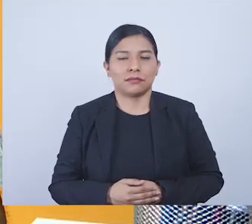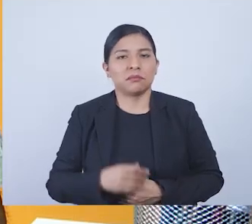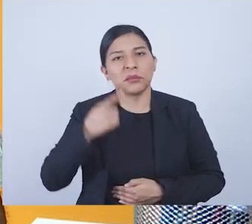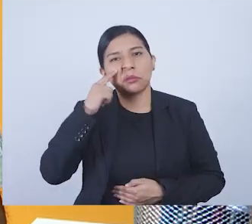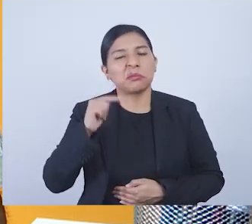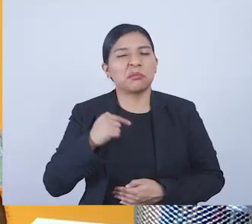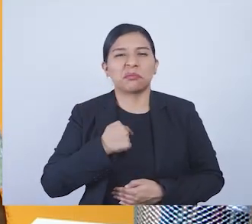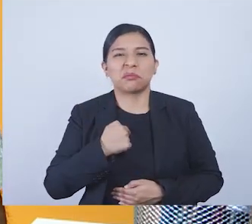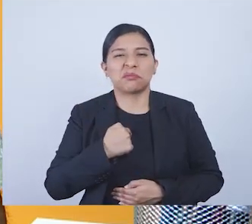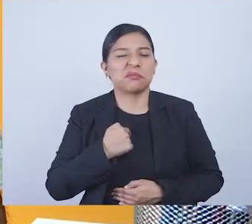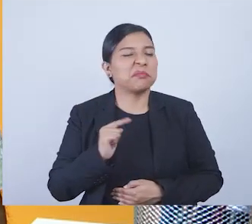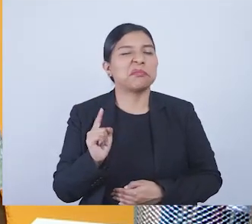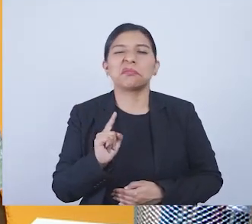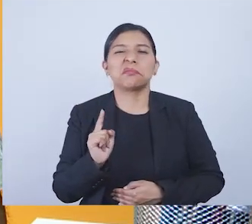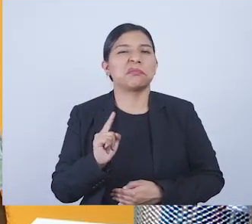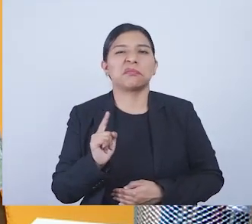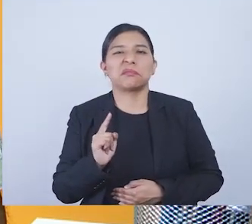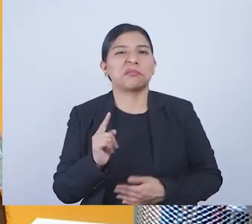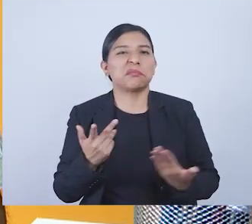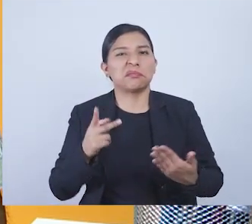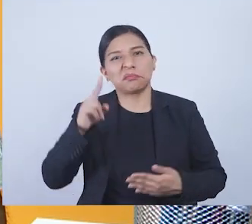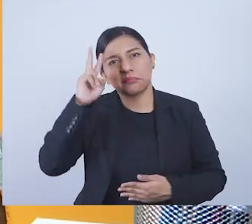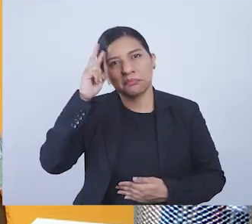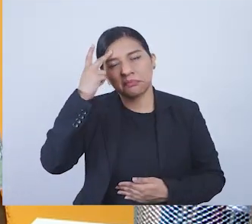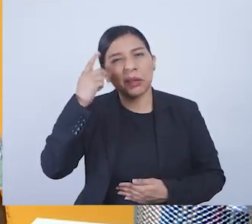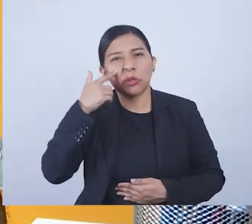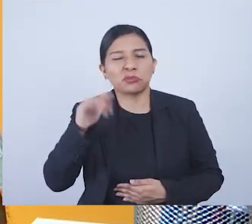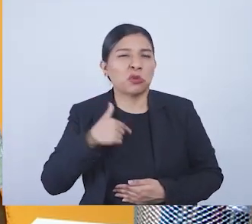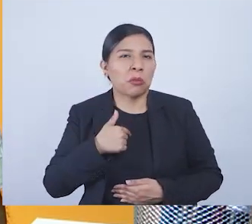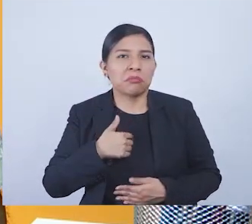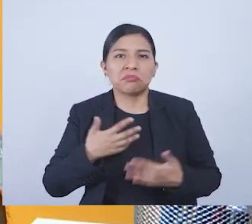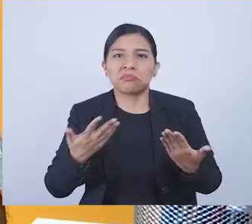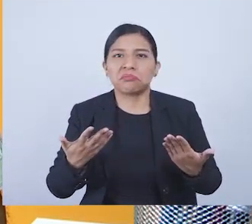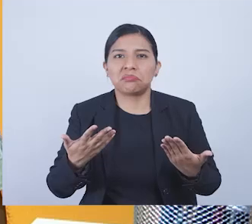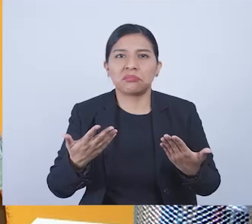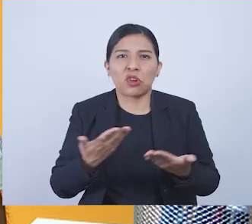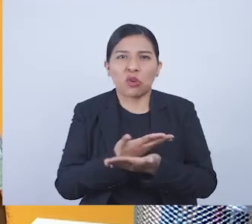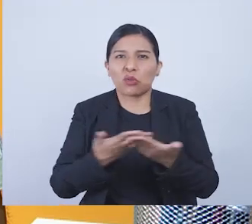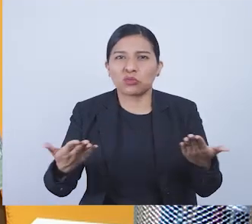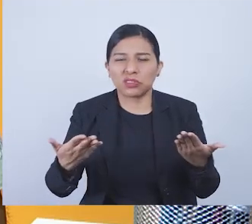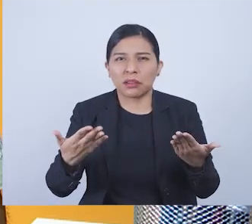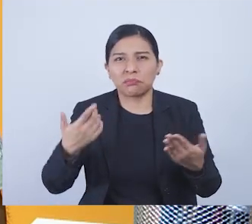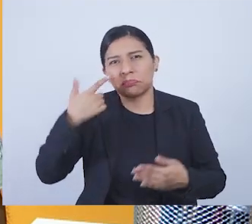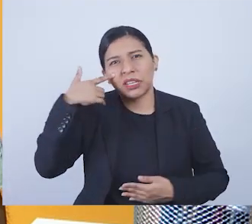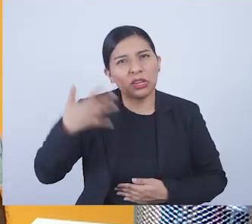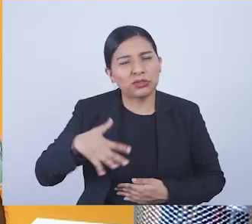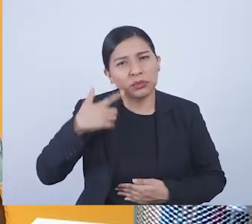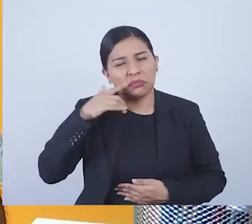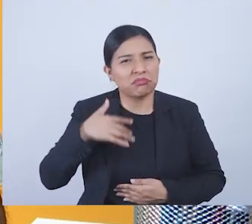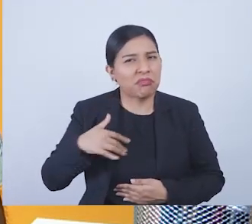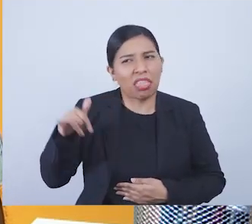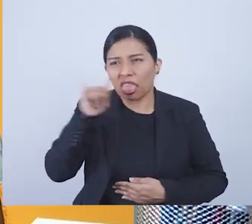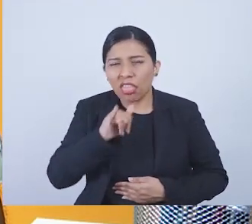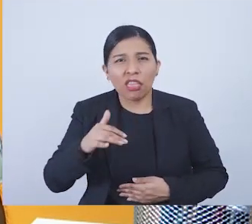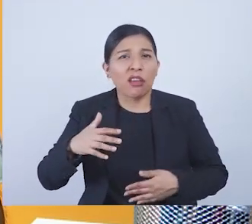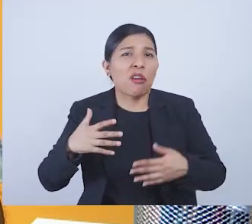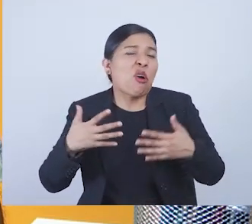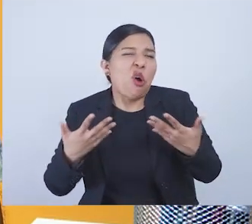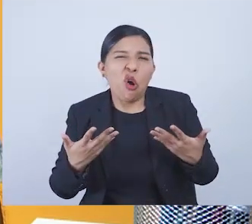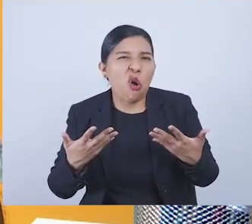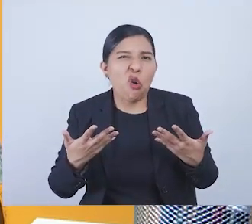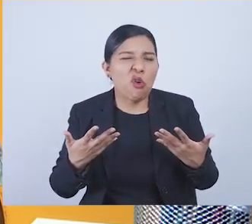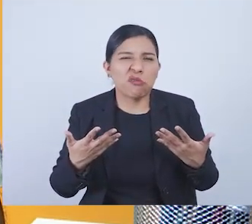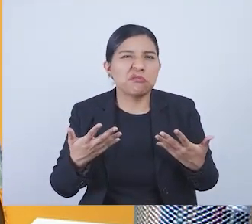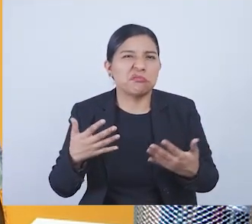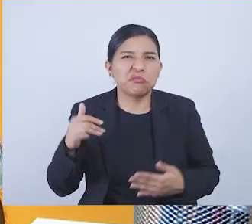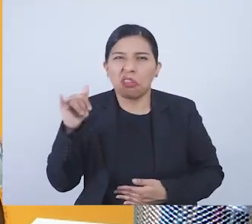contrario sería ingerir sustancias que son nocivas a las estructuras internas, como por ejemplo el